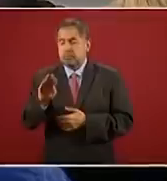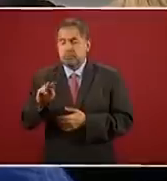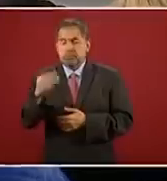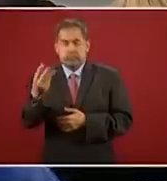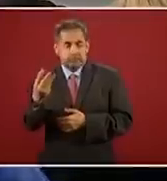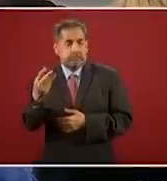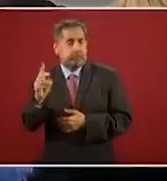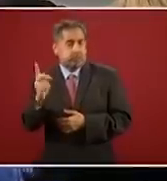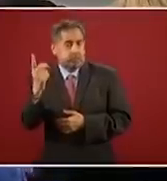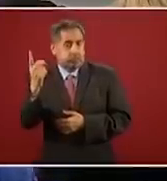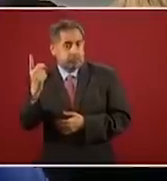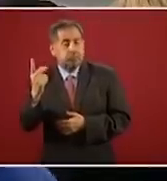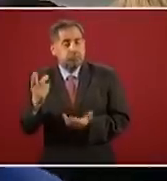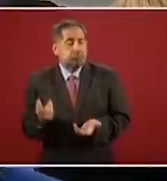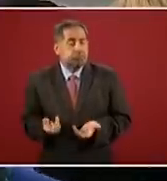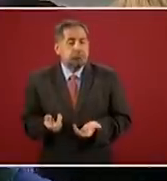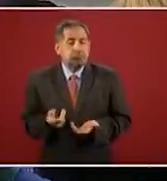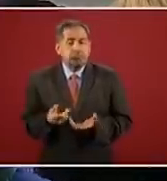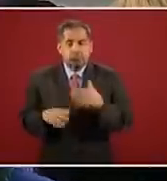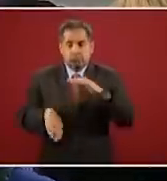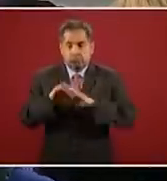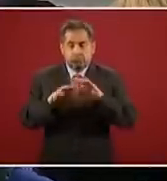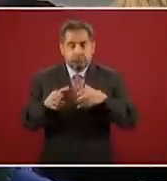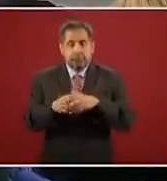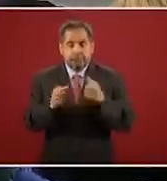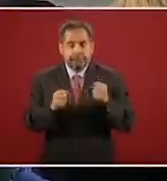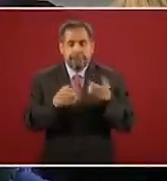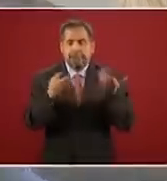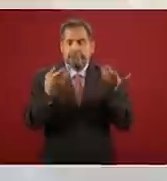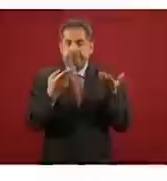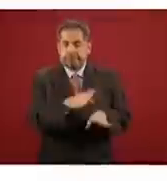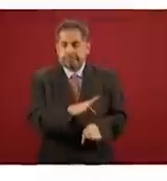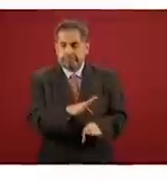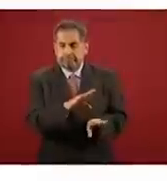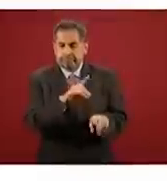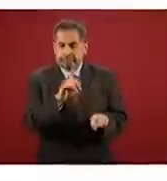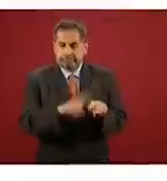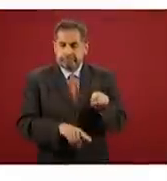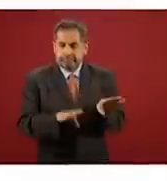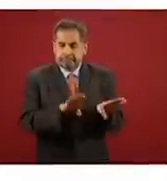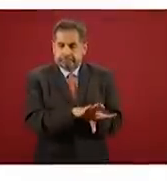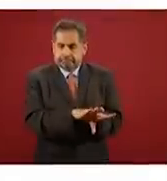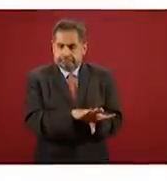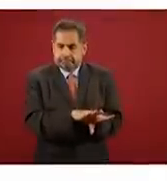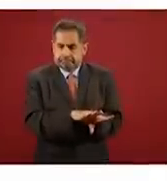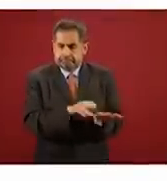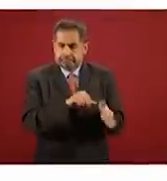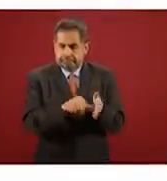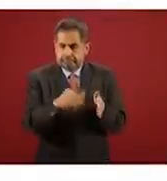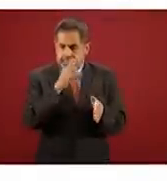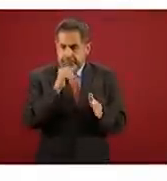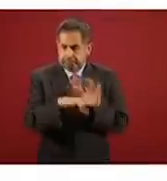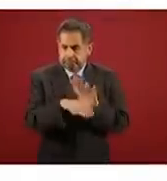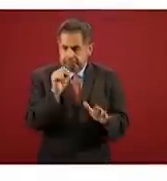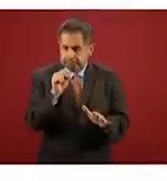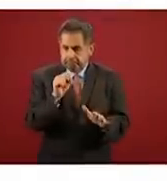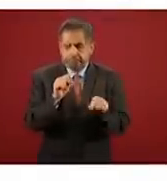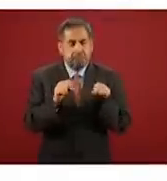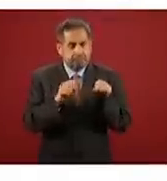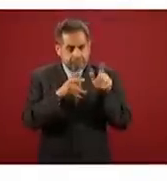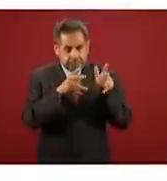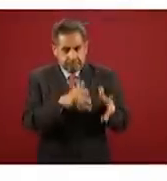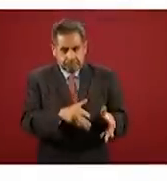204.346.93. Digamos, esos son los montos que hasta este momento se tienen congelados. En este momento, de acuerdo con nuestro marco normativo, el